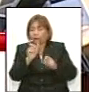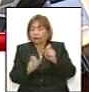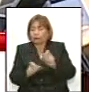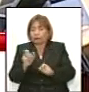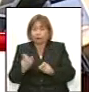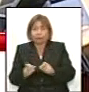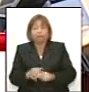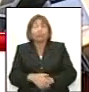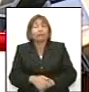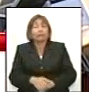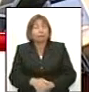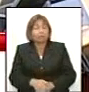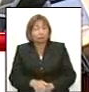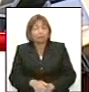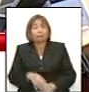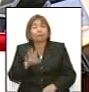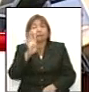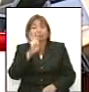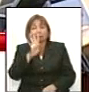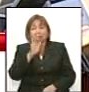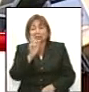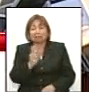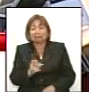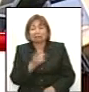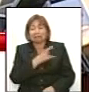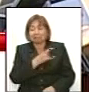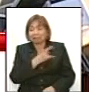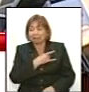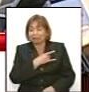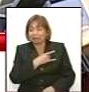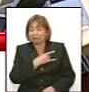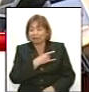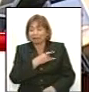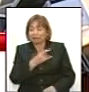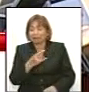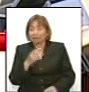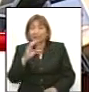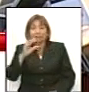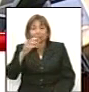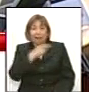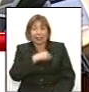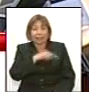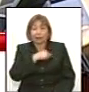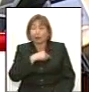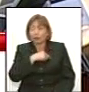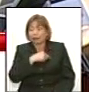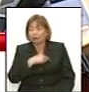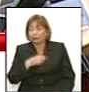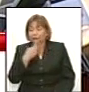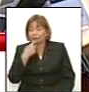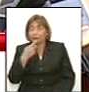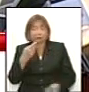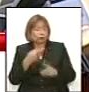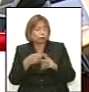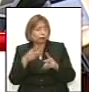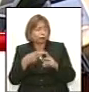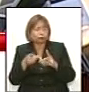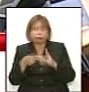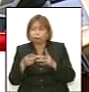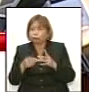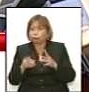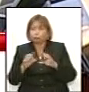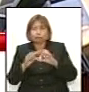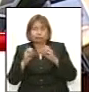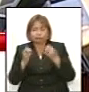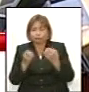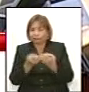de los cuales además solo 4 personas están en la universidad, son profesionales de la Universidad Católica. Nuestro equipo es un equipo diverso, es un